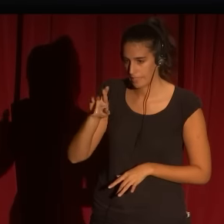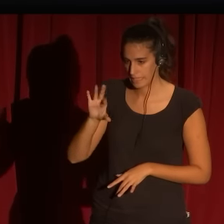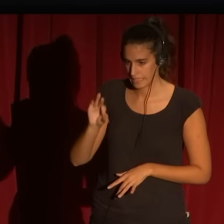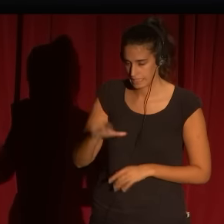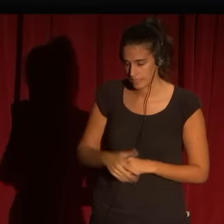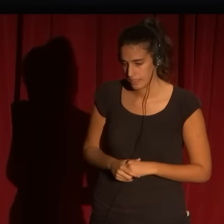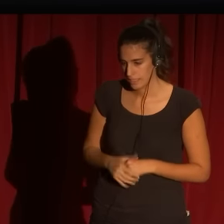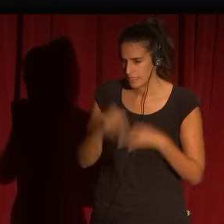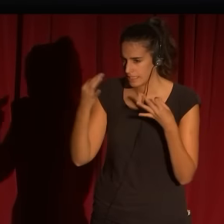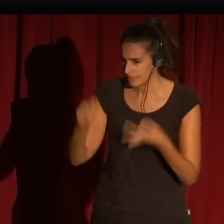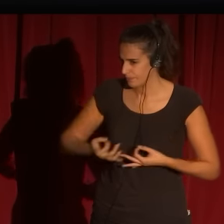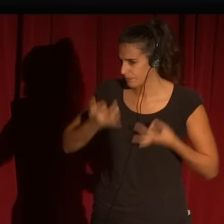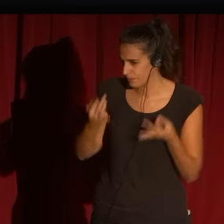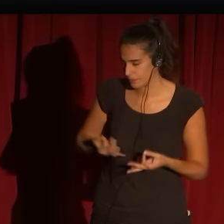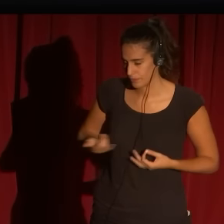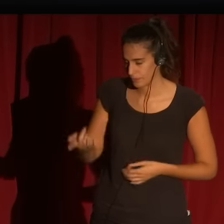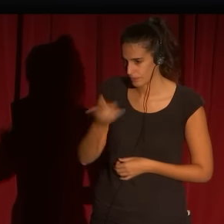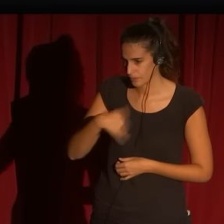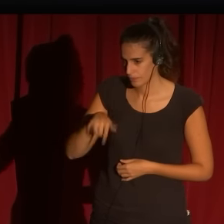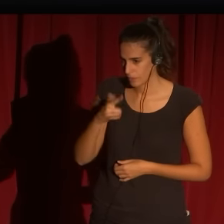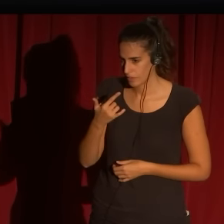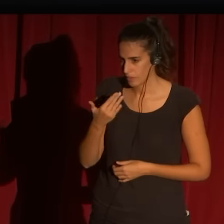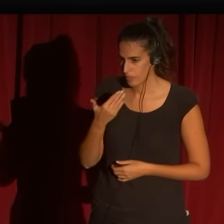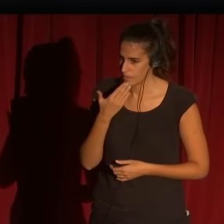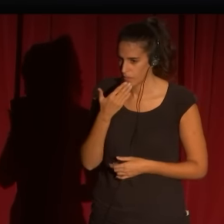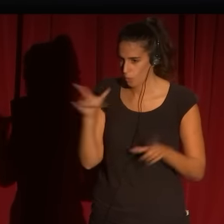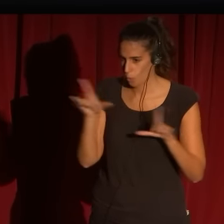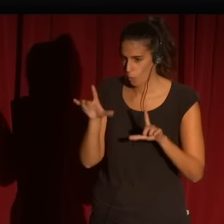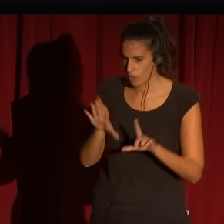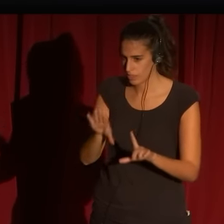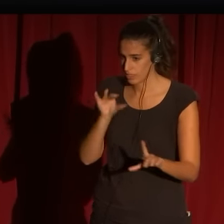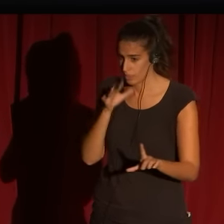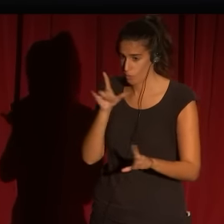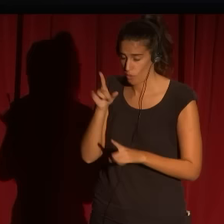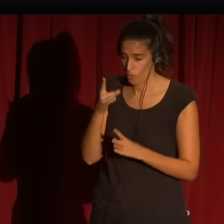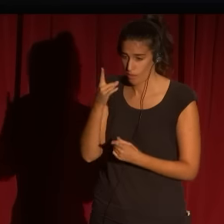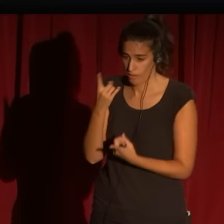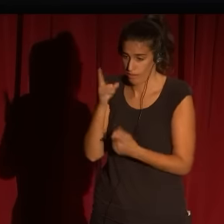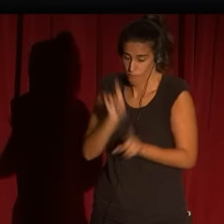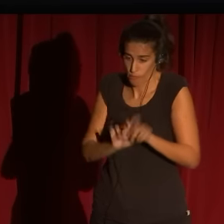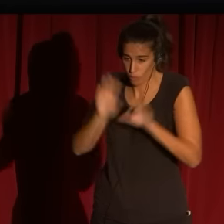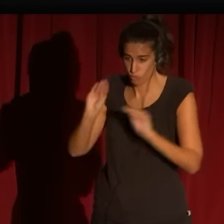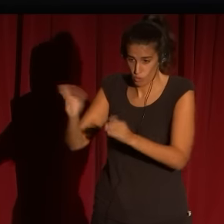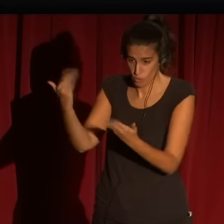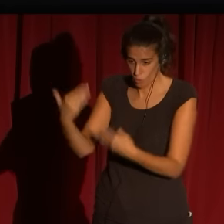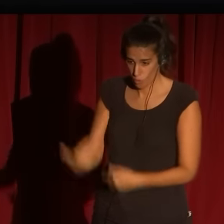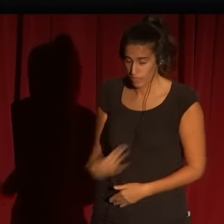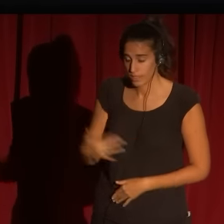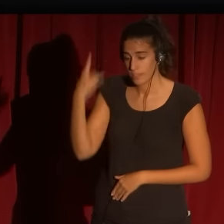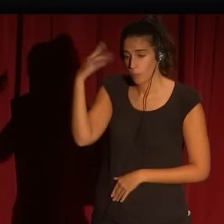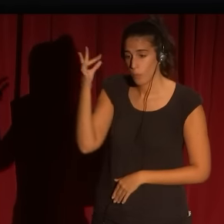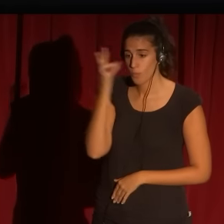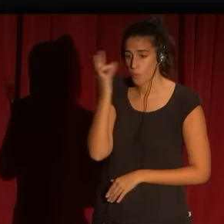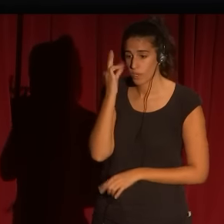siempre tenemos que entres sacarlas de ver sus cuadros bueno sabemos que las mujeres cuando